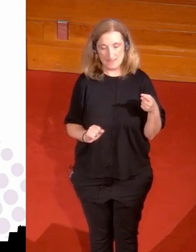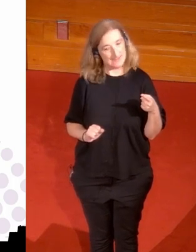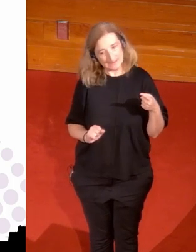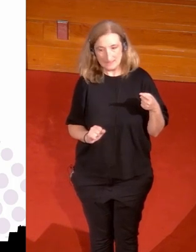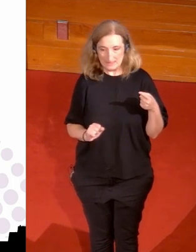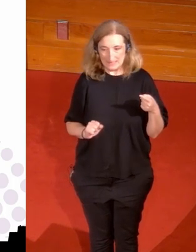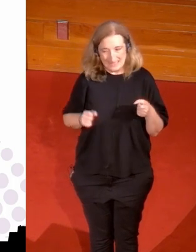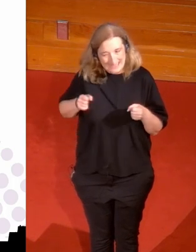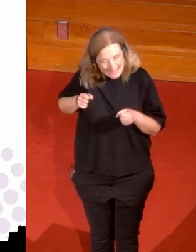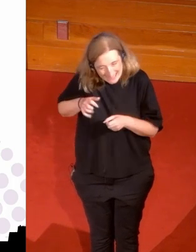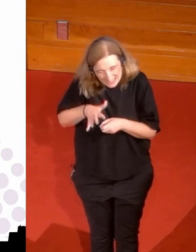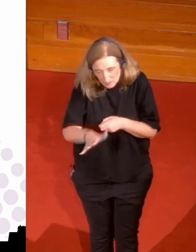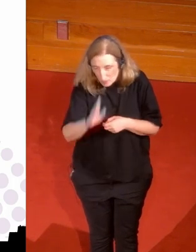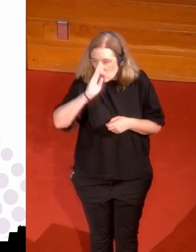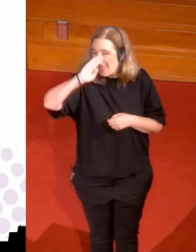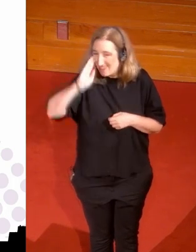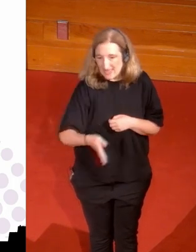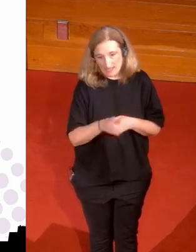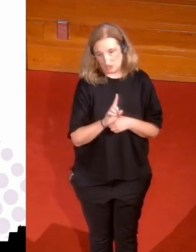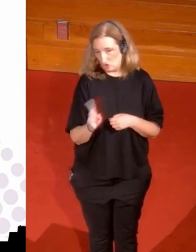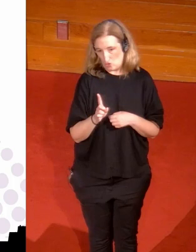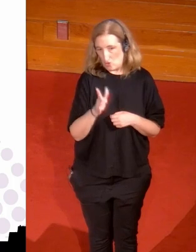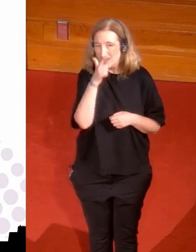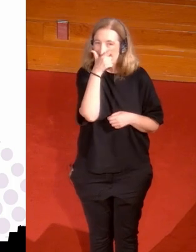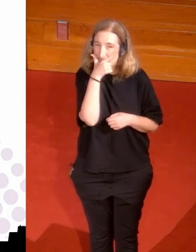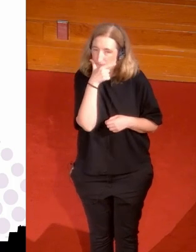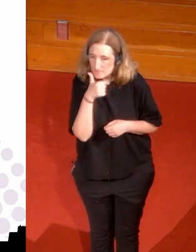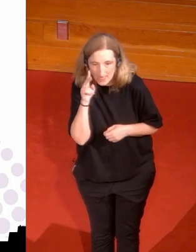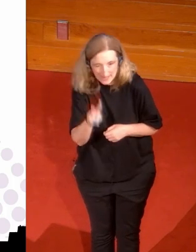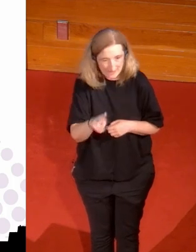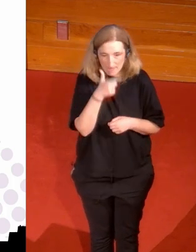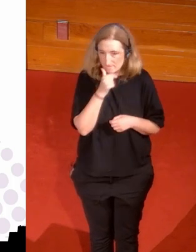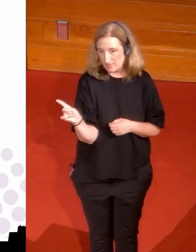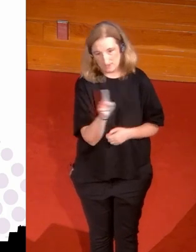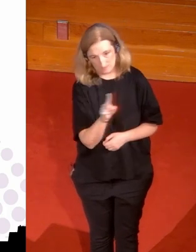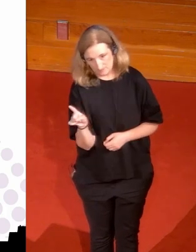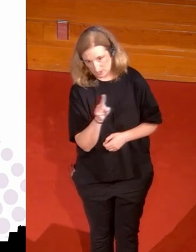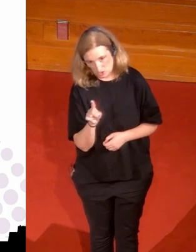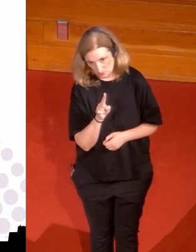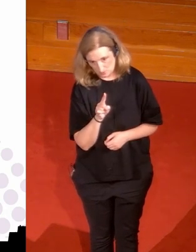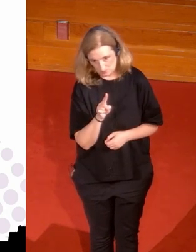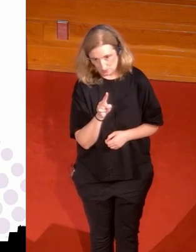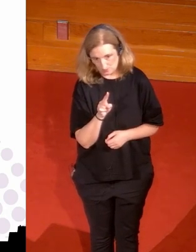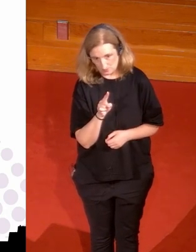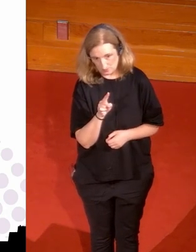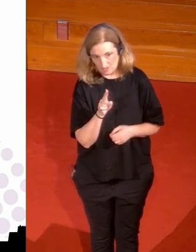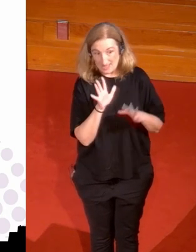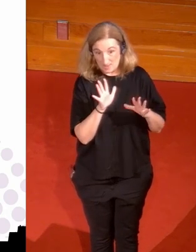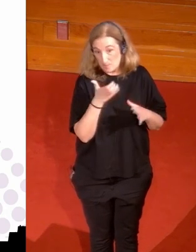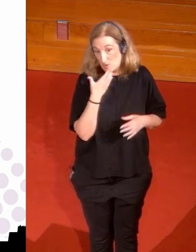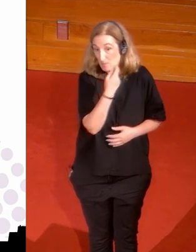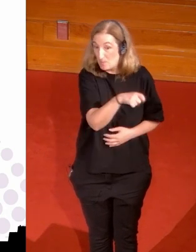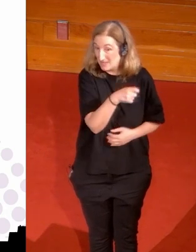una trascendencia tan directa y tan fácil de ver como es el caso